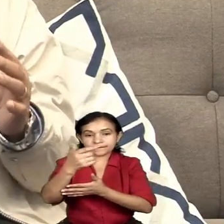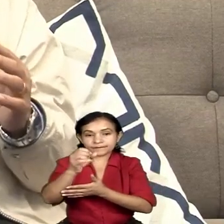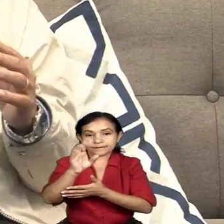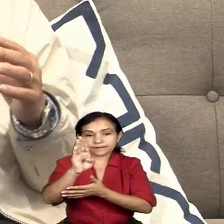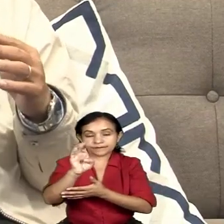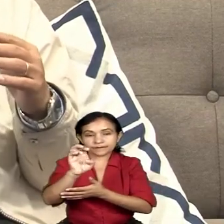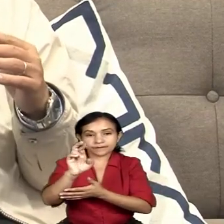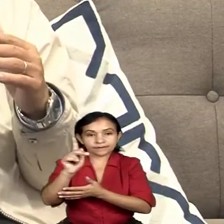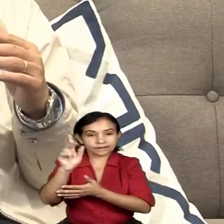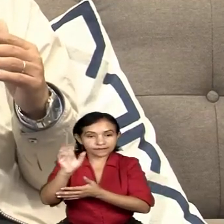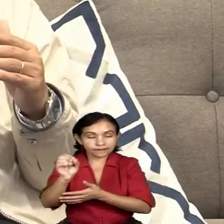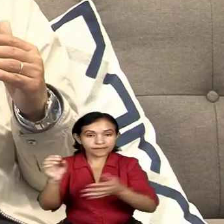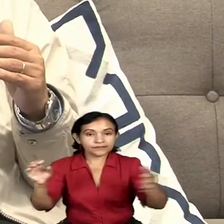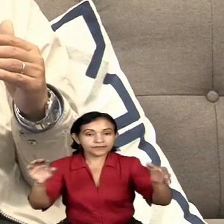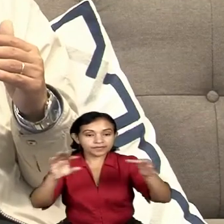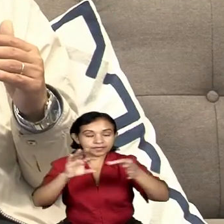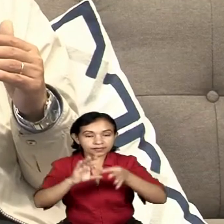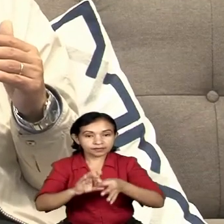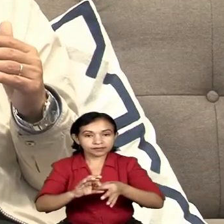parte